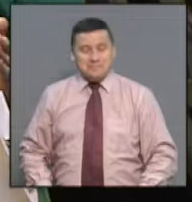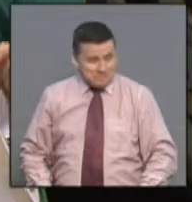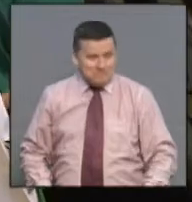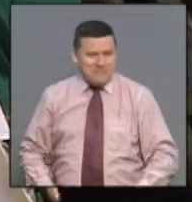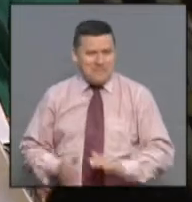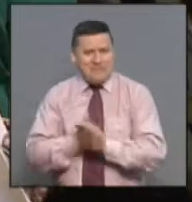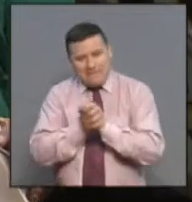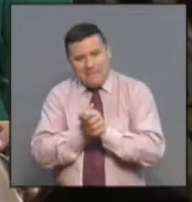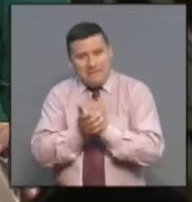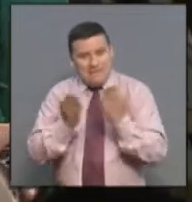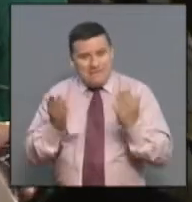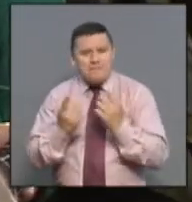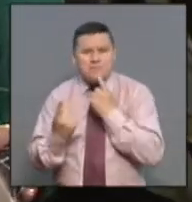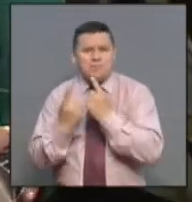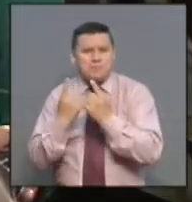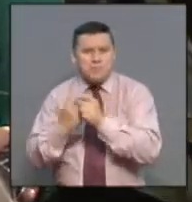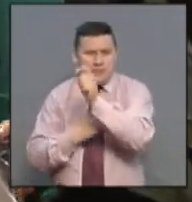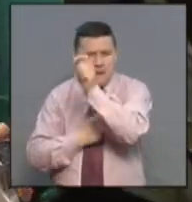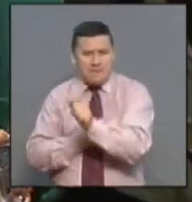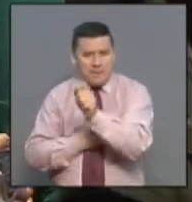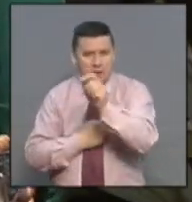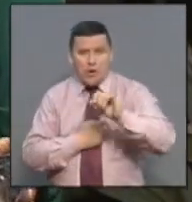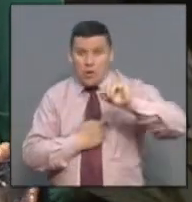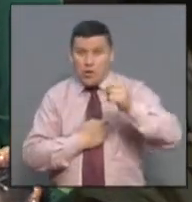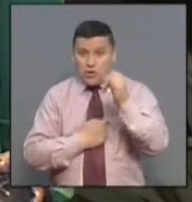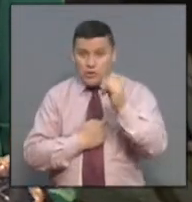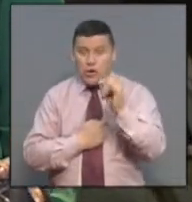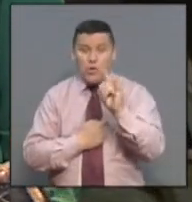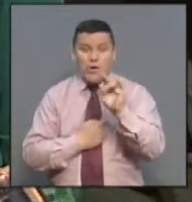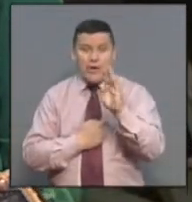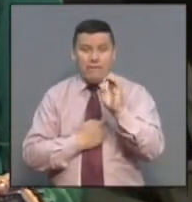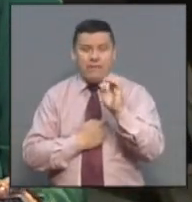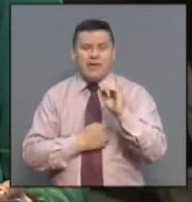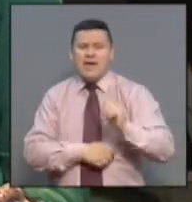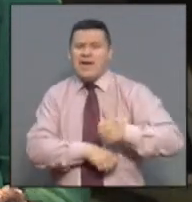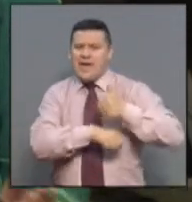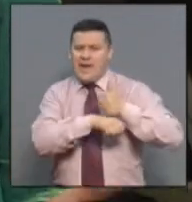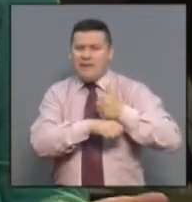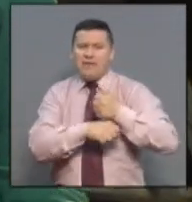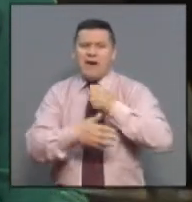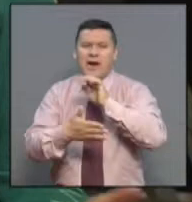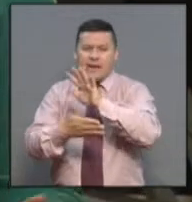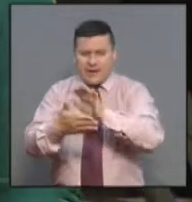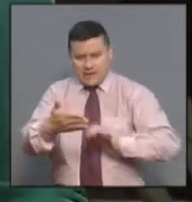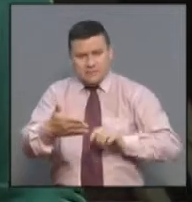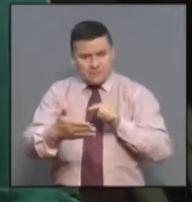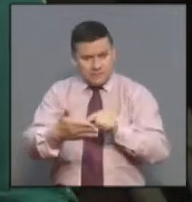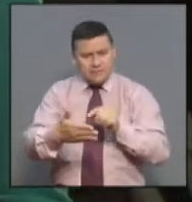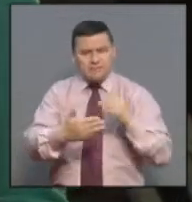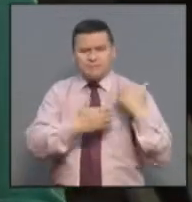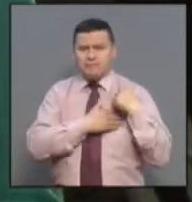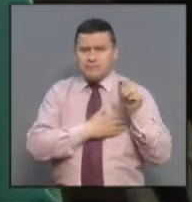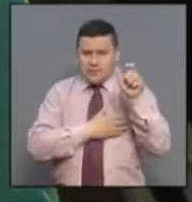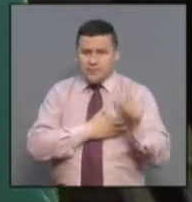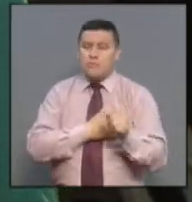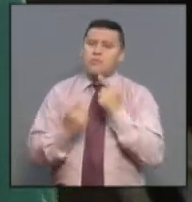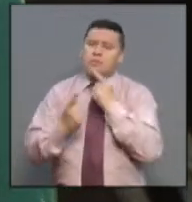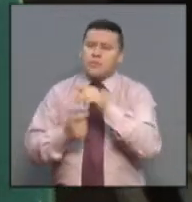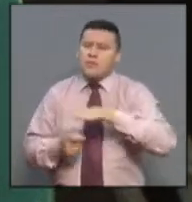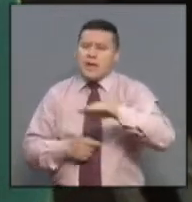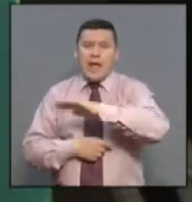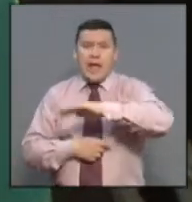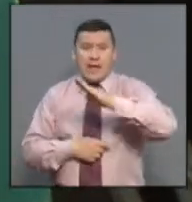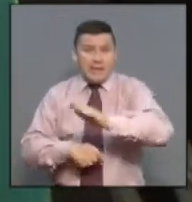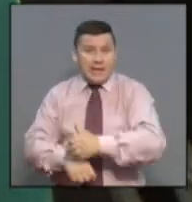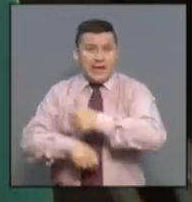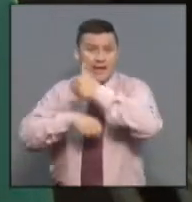En nuestra sección Diálogo Público, JJ Uribe, jefe de redacción de ESAP Noticias, habló con la directora de la Territorial